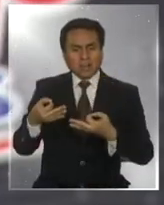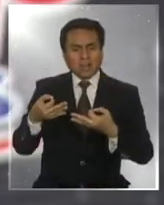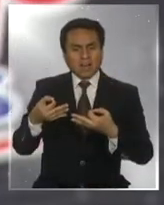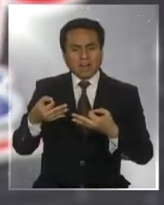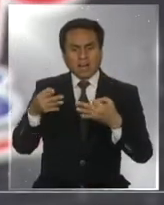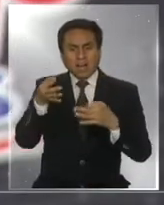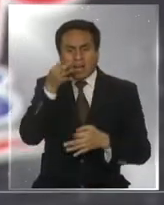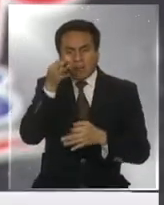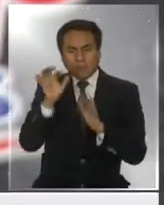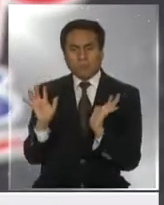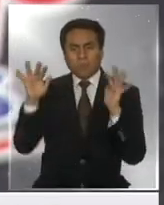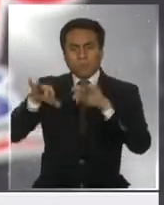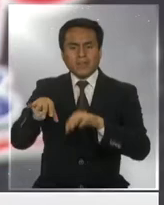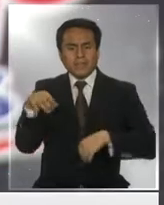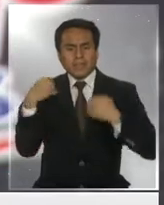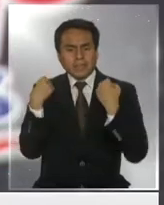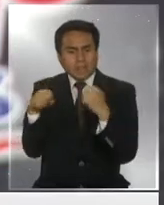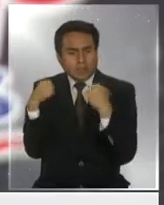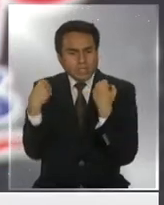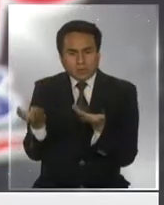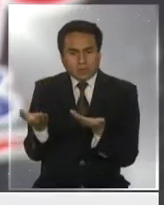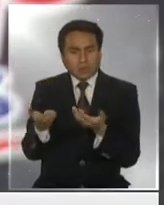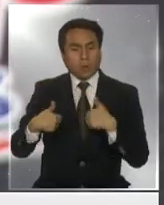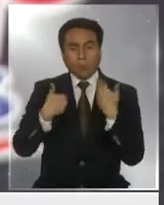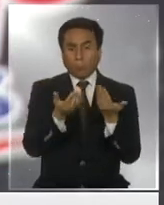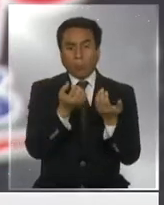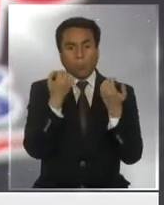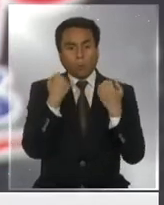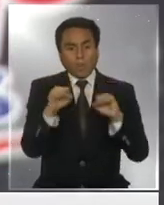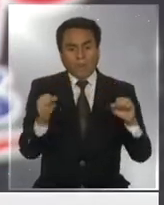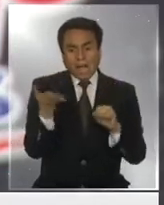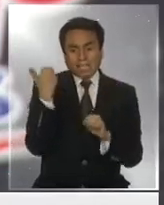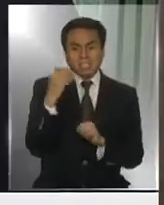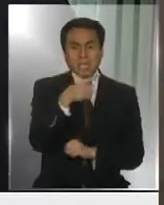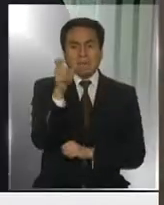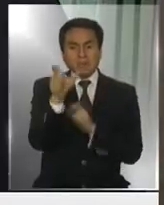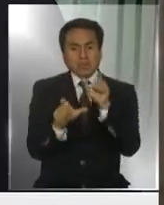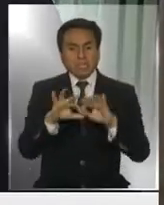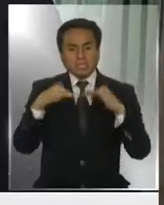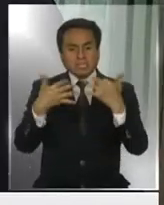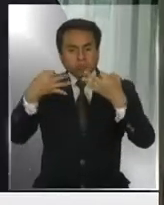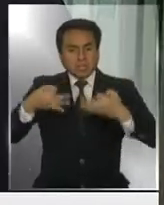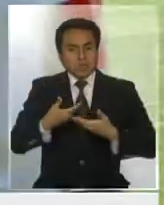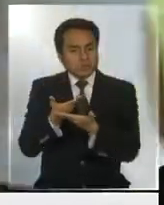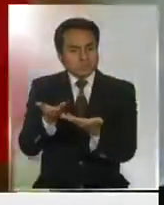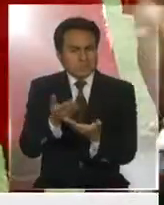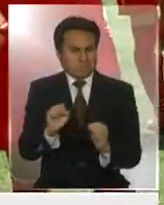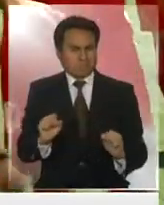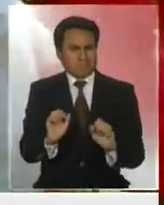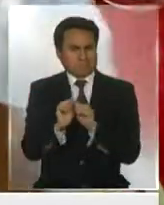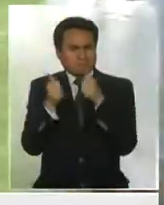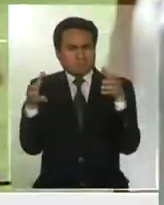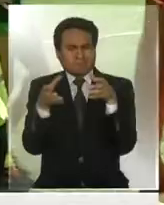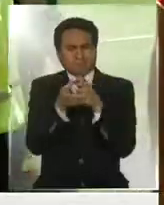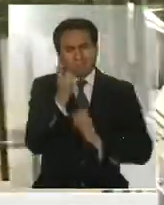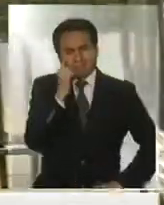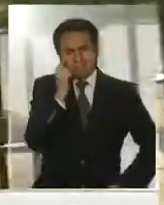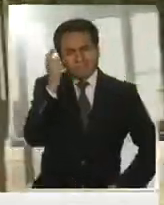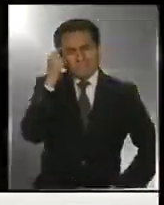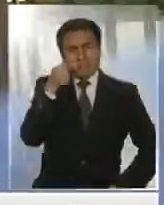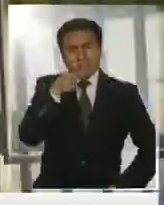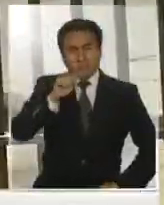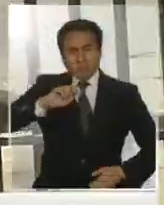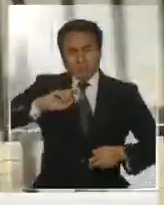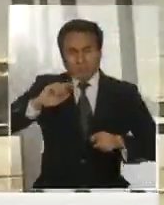a un espectáculo masivo deportivo, si no la pudieron entregar con un espectáculo que había 100 personas. Desde la directiva ven pocas opciones en lo inmediato